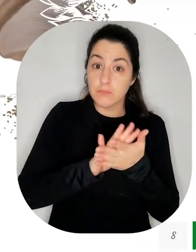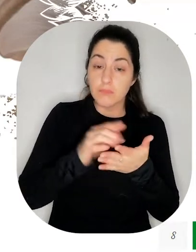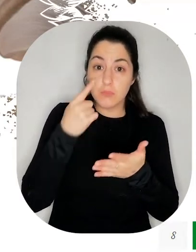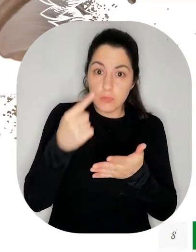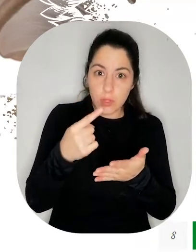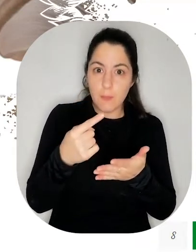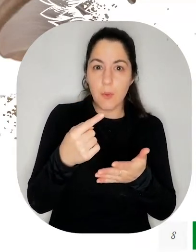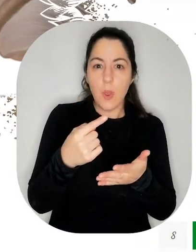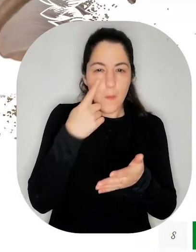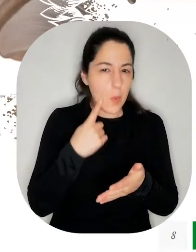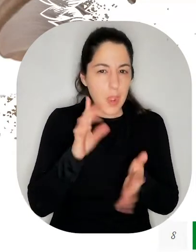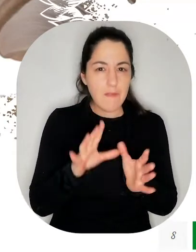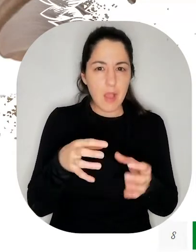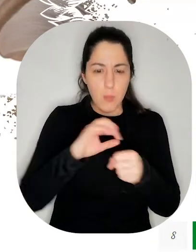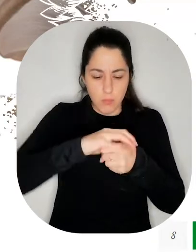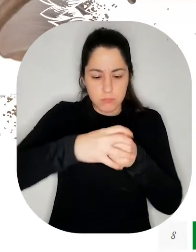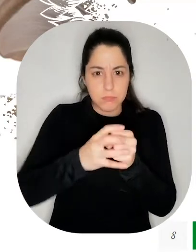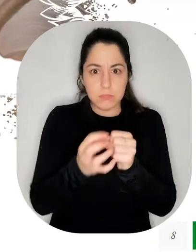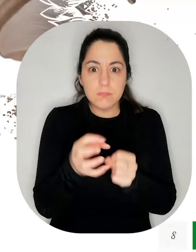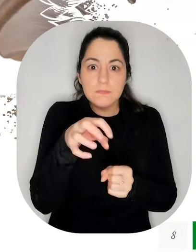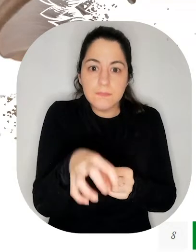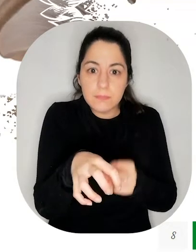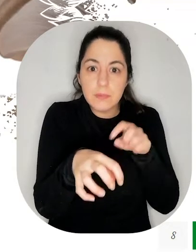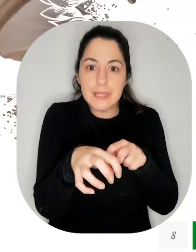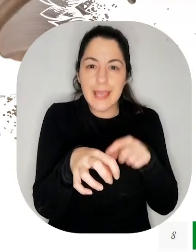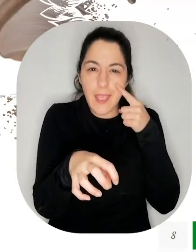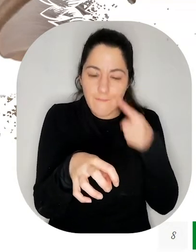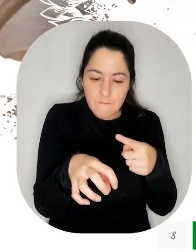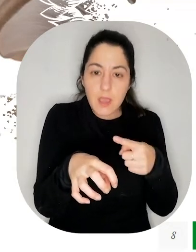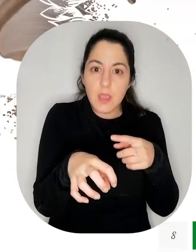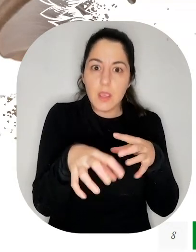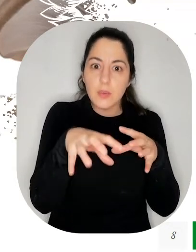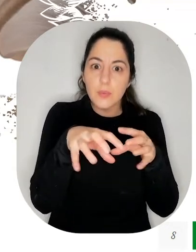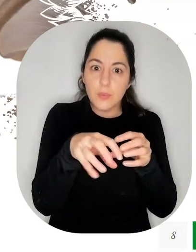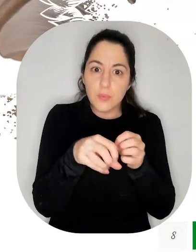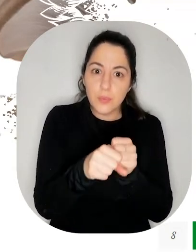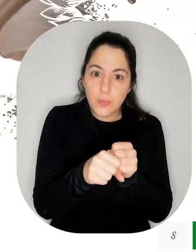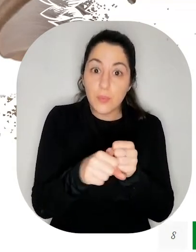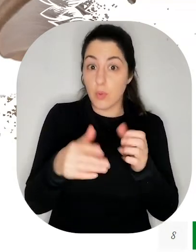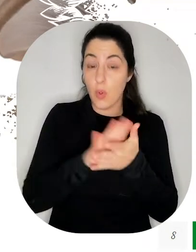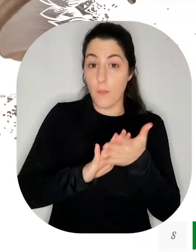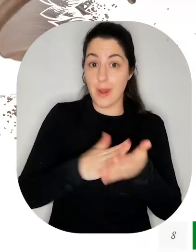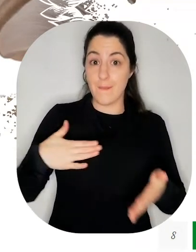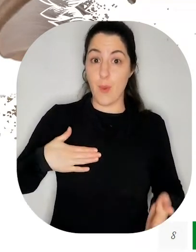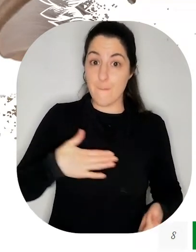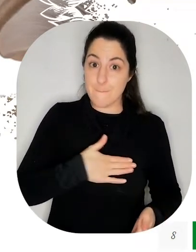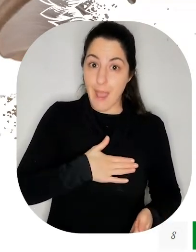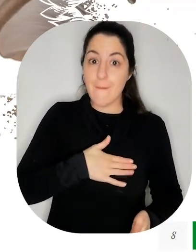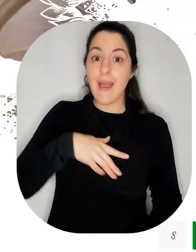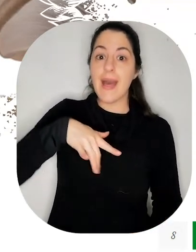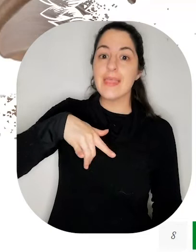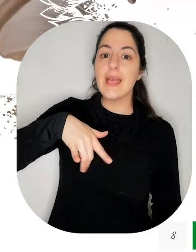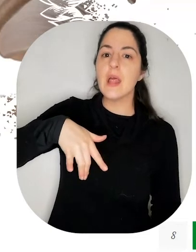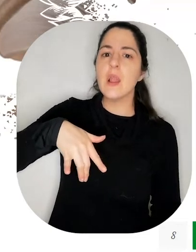pedazos de tumores humanos y se ve cómo reaccionan. Se ha visto que tienen efecto anticáncer de